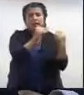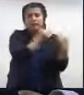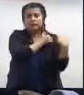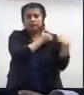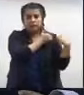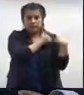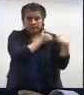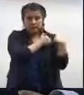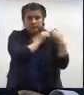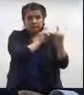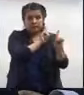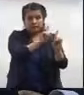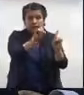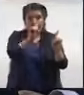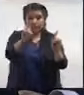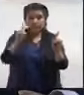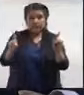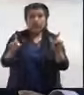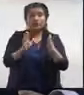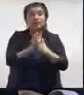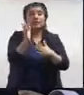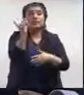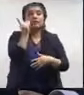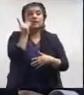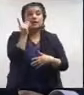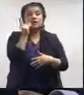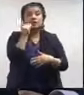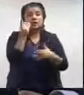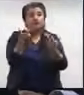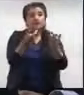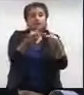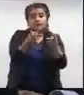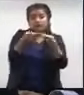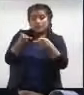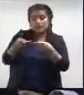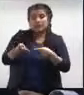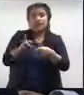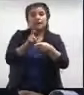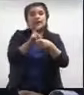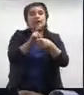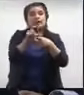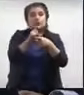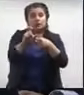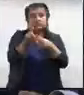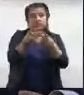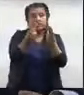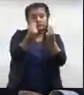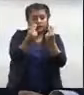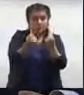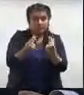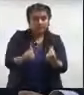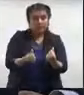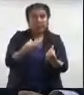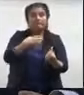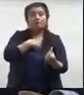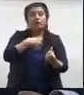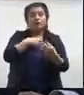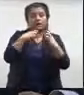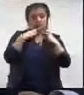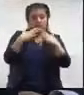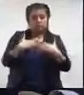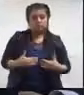son responsabilidad de las direcciones de mercadeo, administrativa, financiera, de recursos humanos